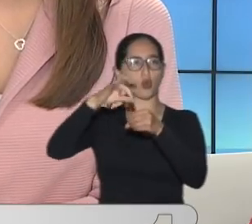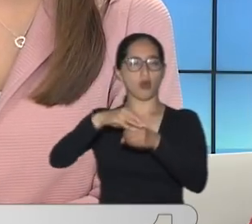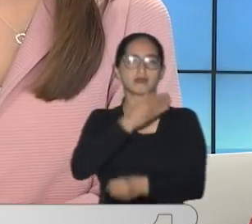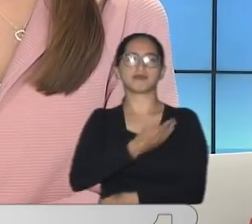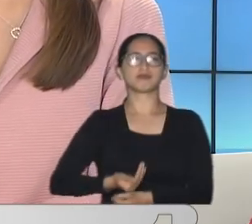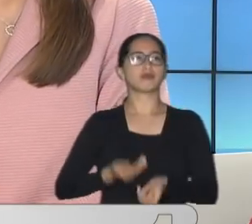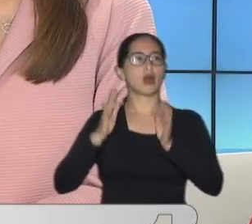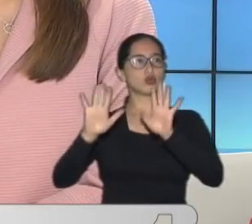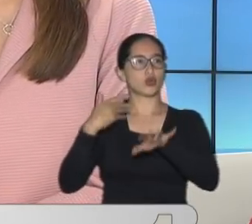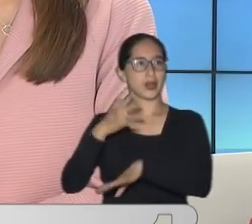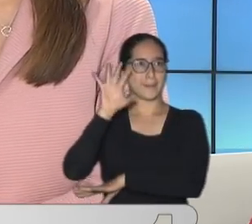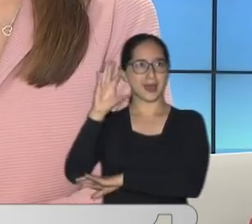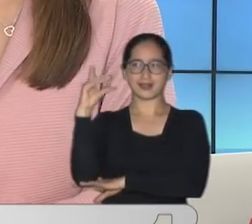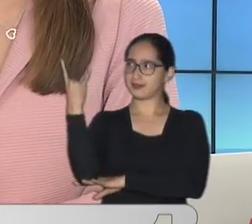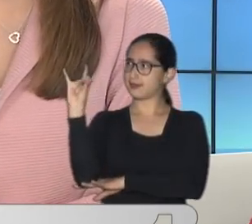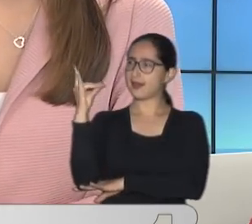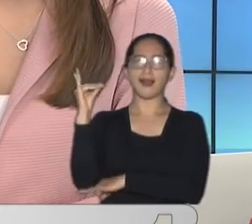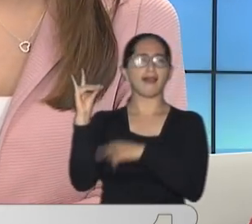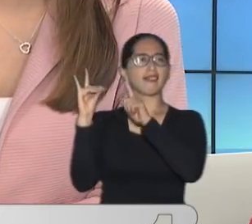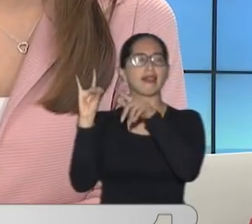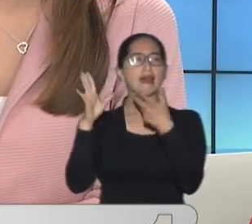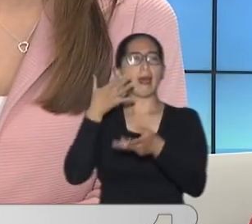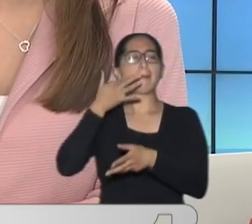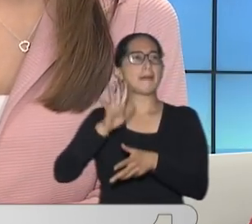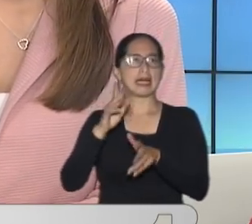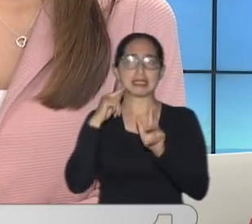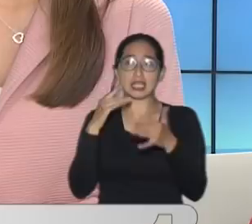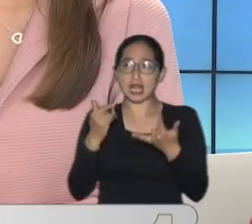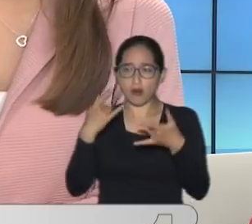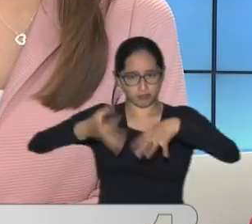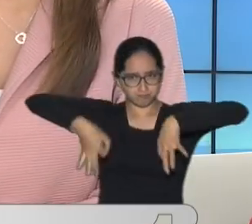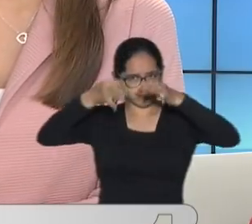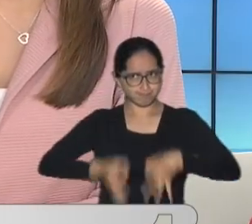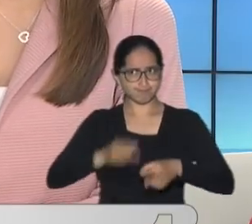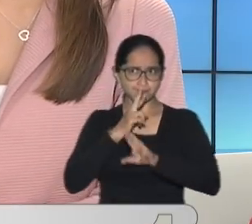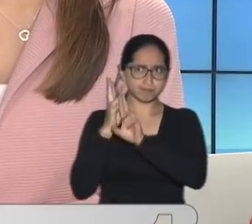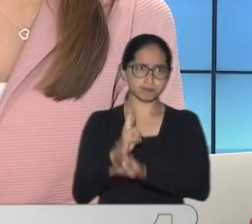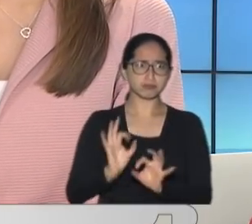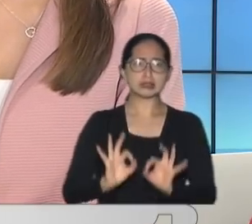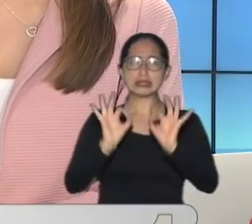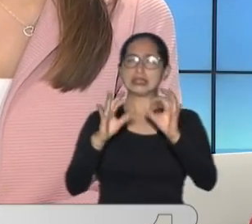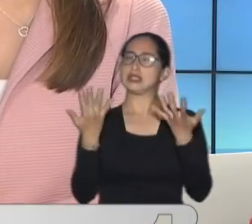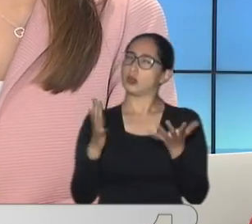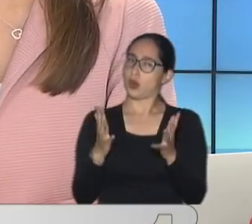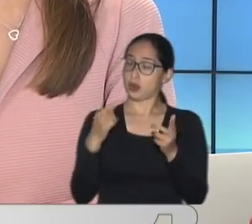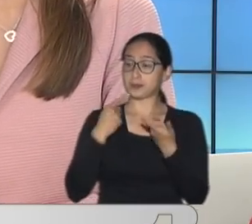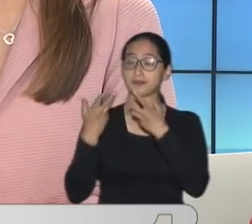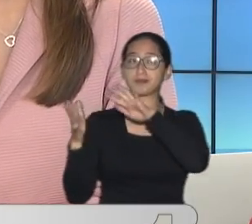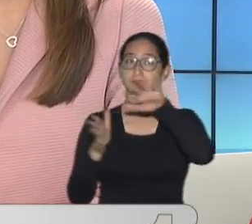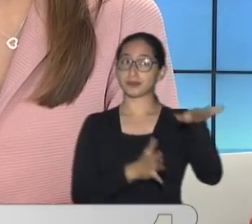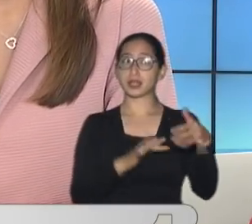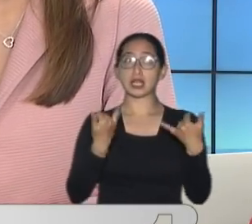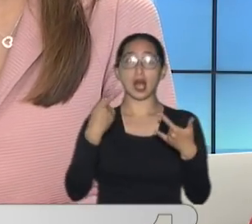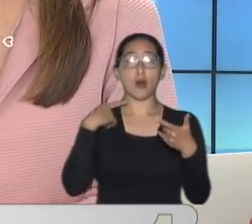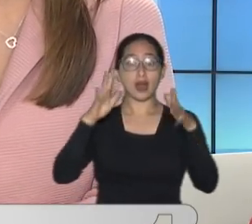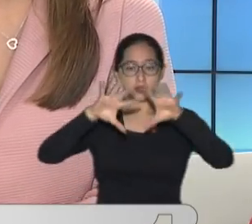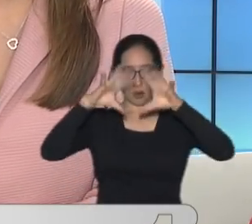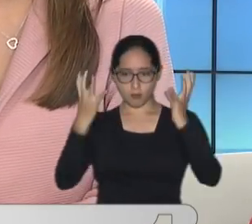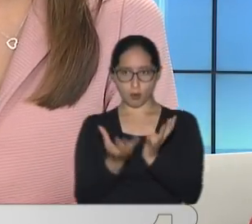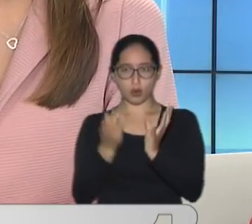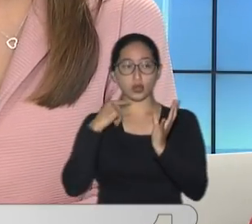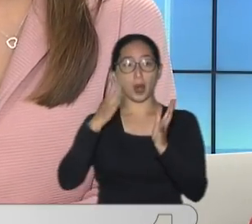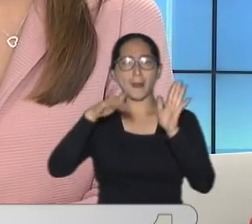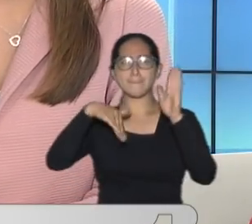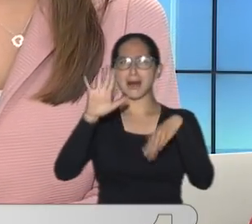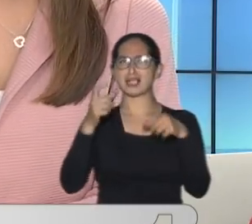presidenciales del país andino, pese a que aún no hay resultados finales. El mundo superó los 40 millones de contagios de coronavirus y